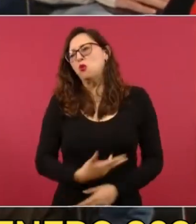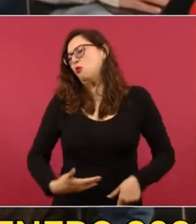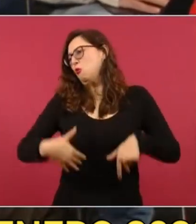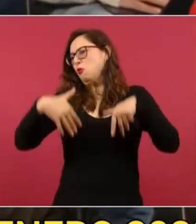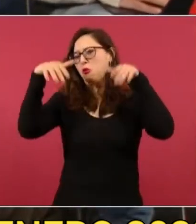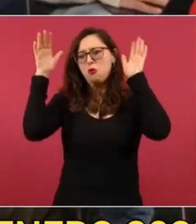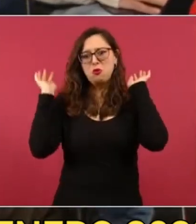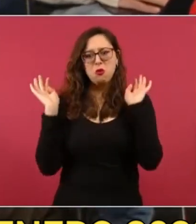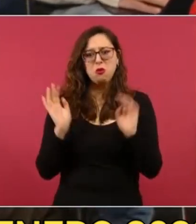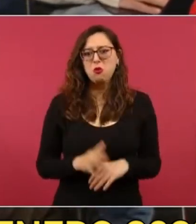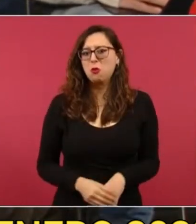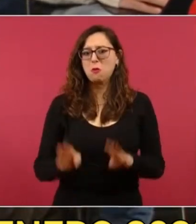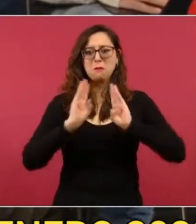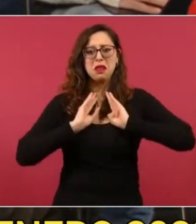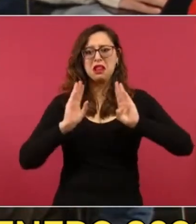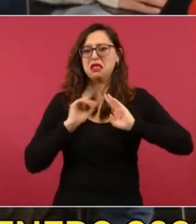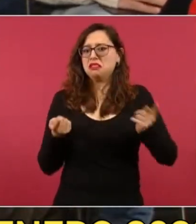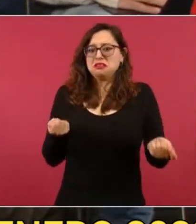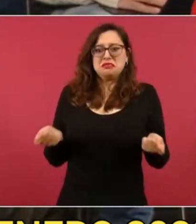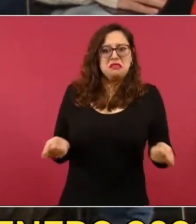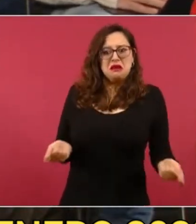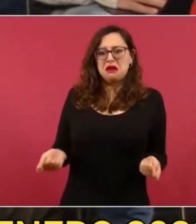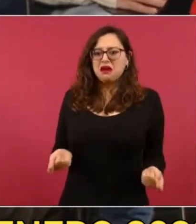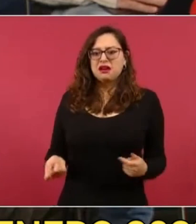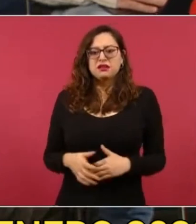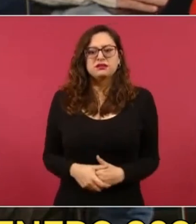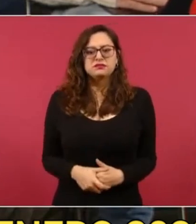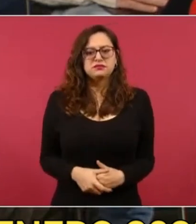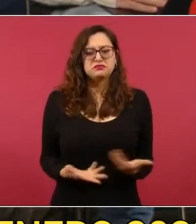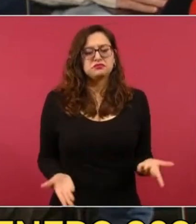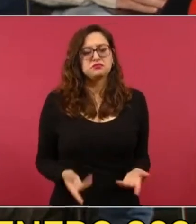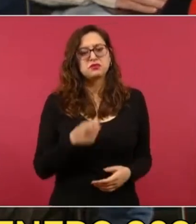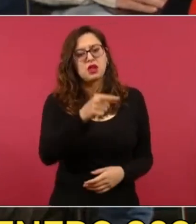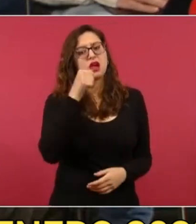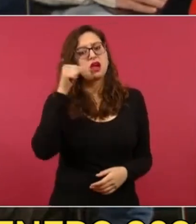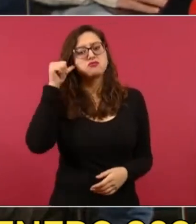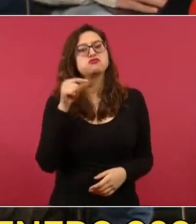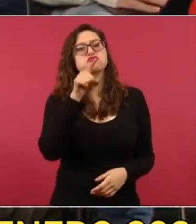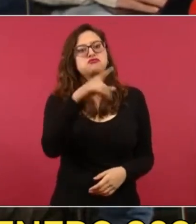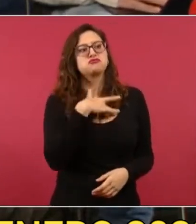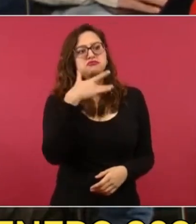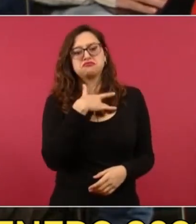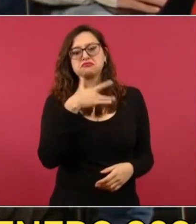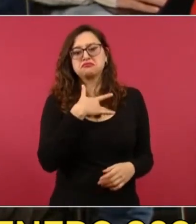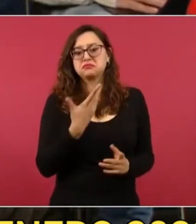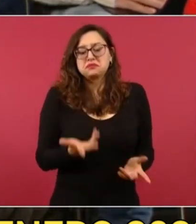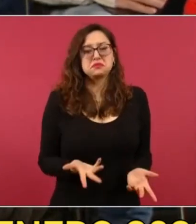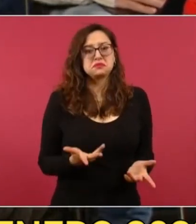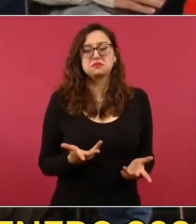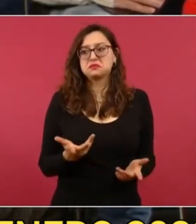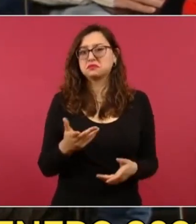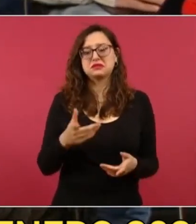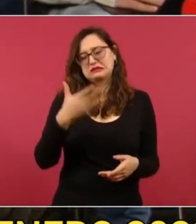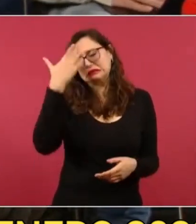Ayer usted dijo que pues usted aceptaba esta responsabilidad pues de los comentarios que iban a surgir en torno